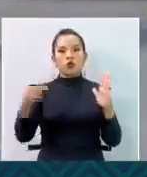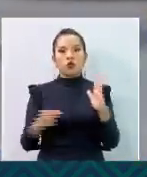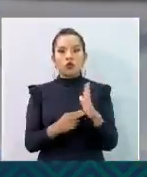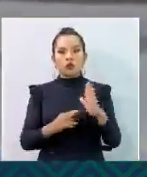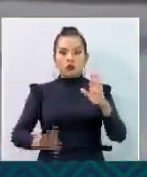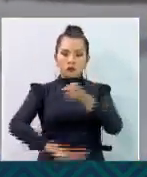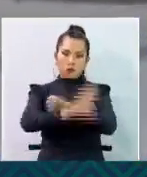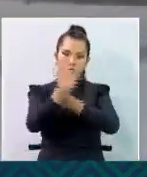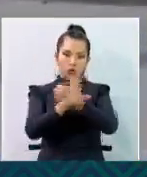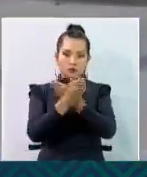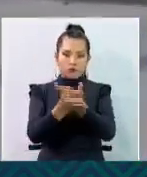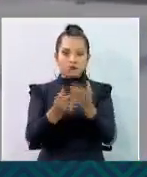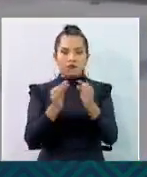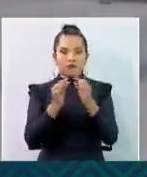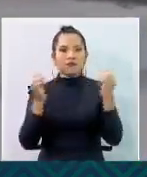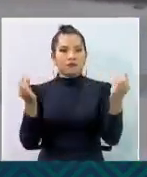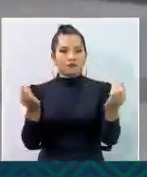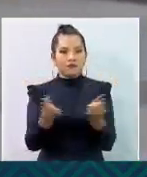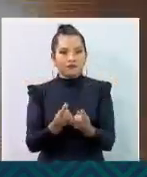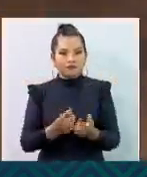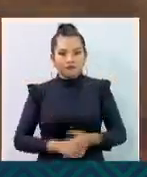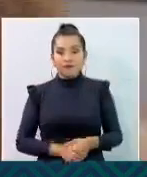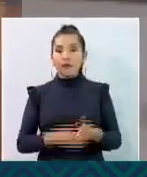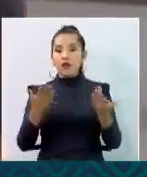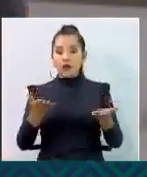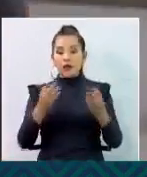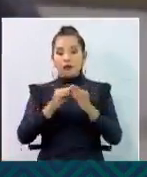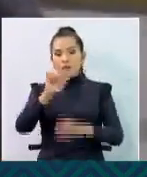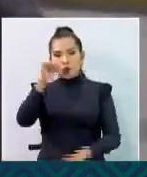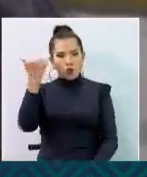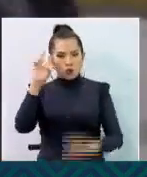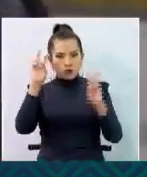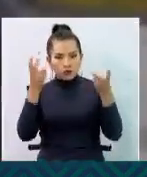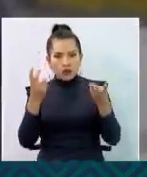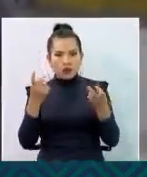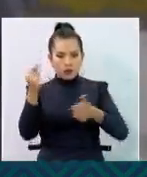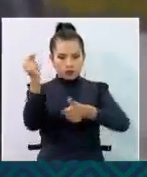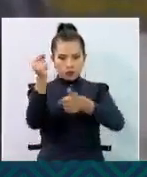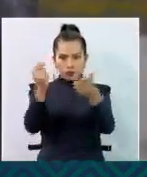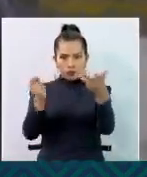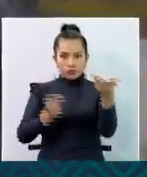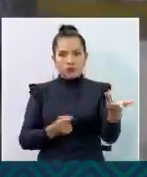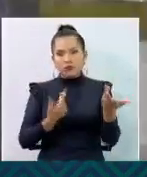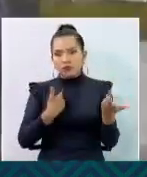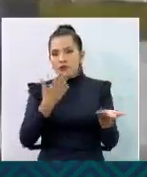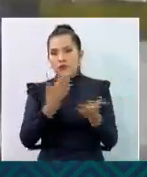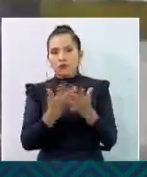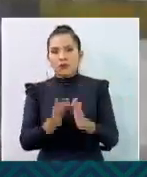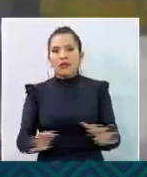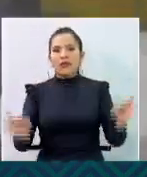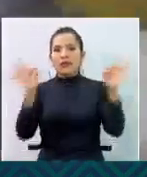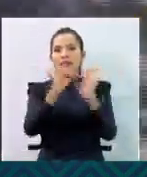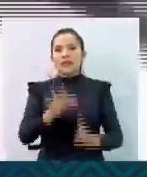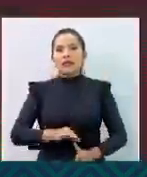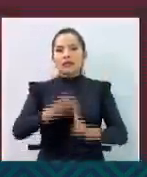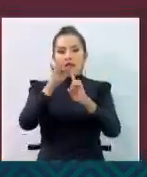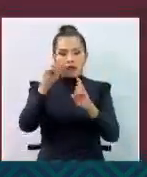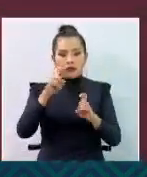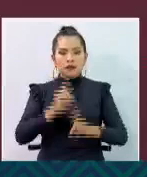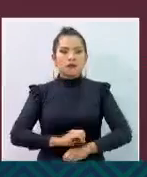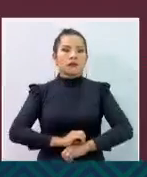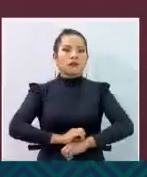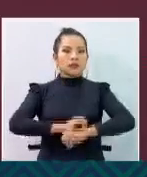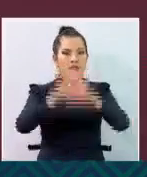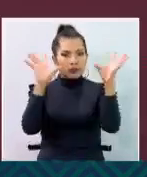protección a este sector. Este, entre otros puntos, creo que son fundamentales para realzar. Yo